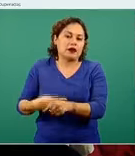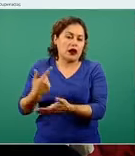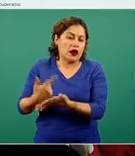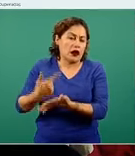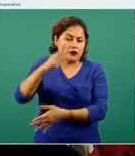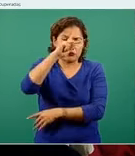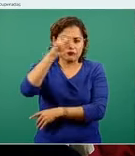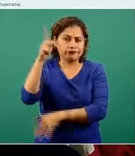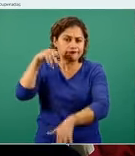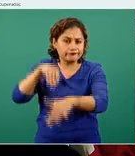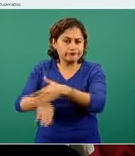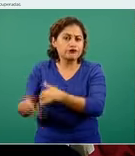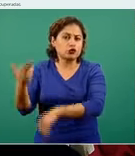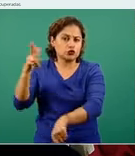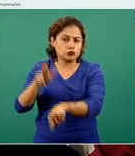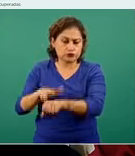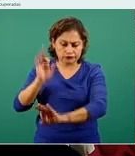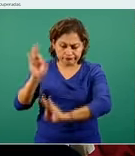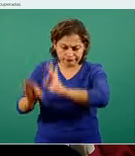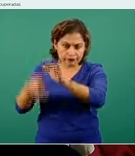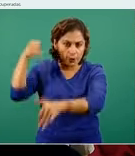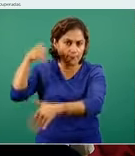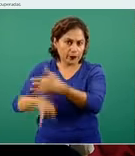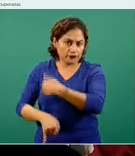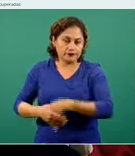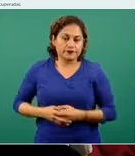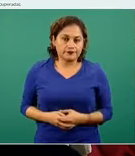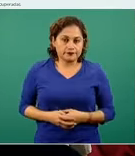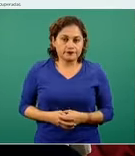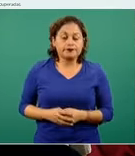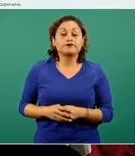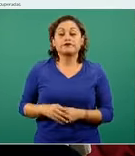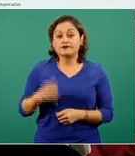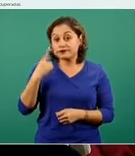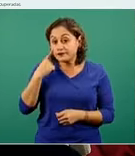de hospitalización y de atención médica.